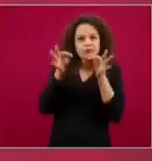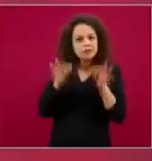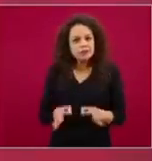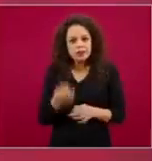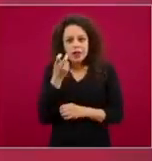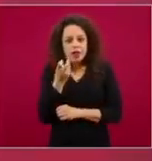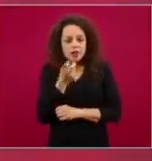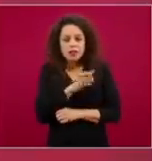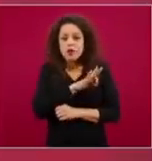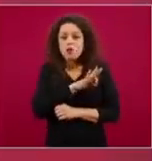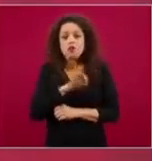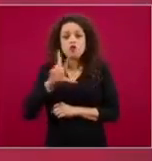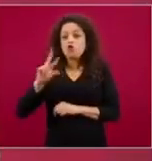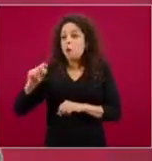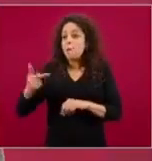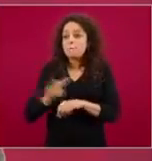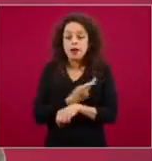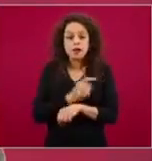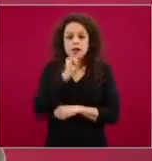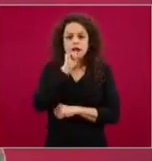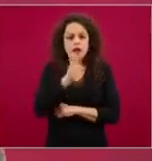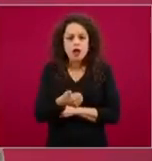no ocurrir en un solo país.